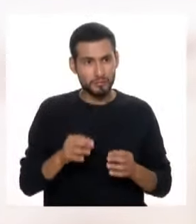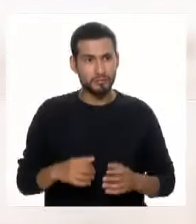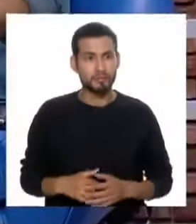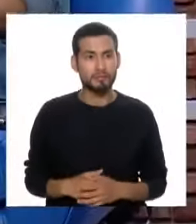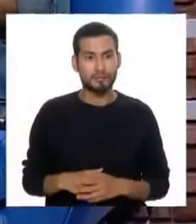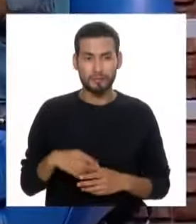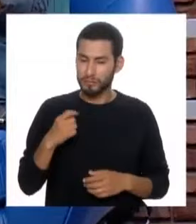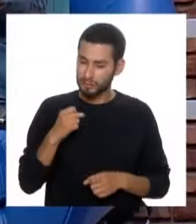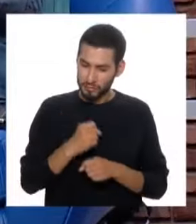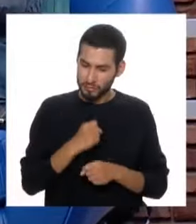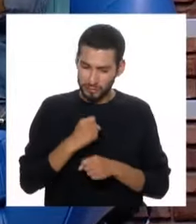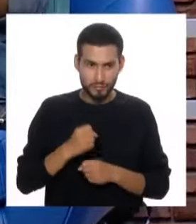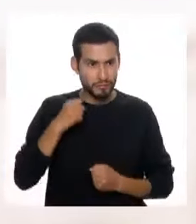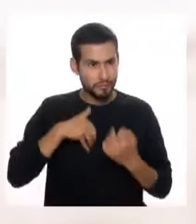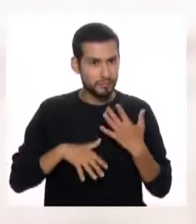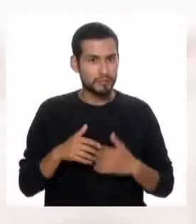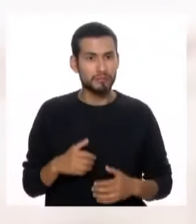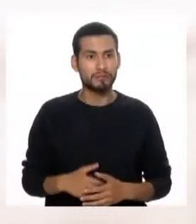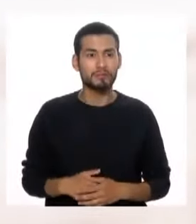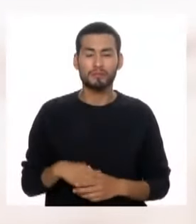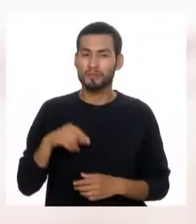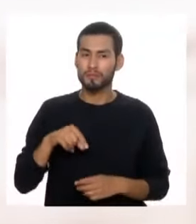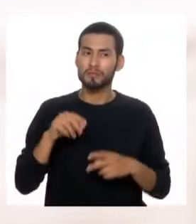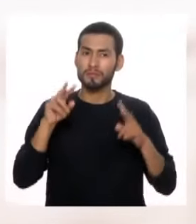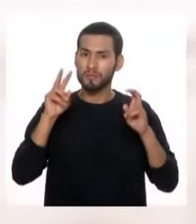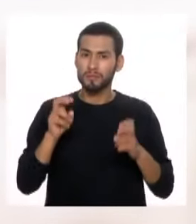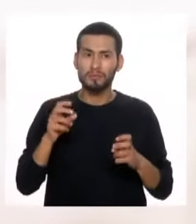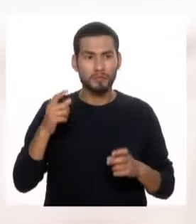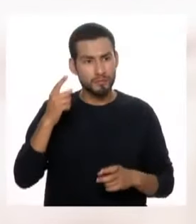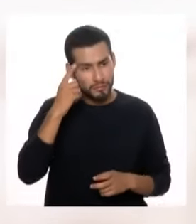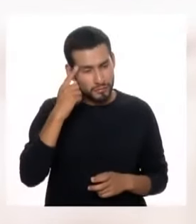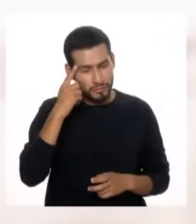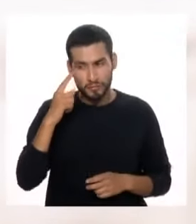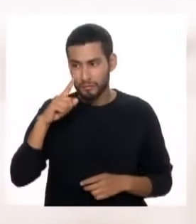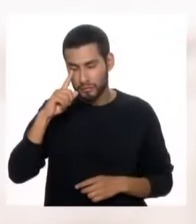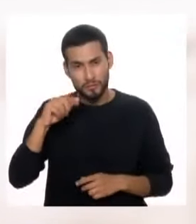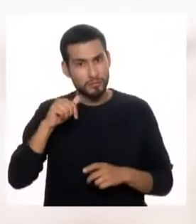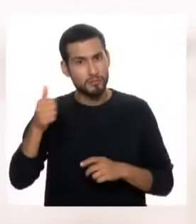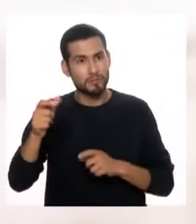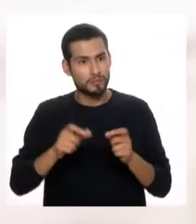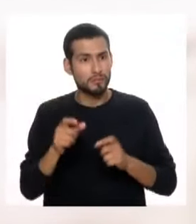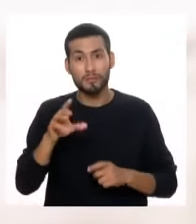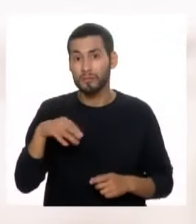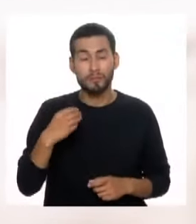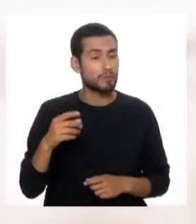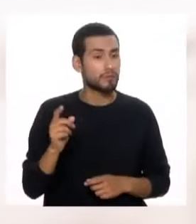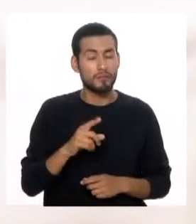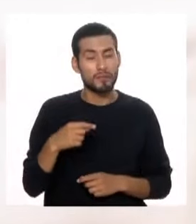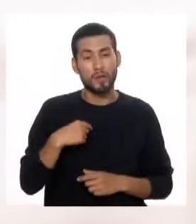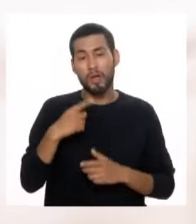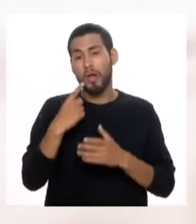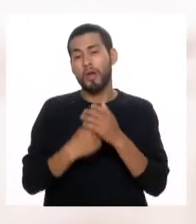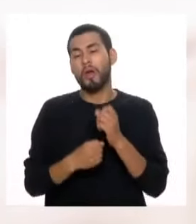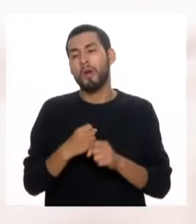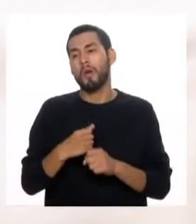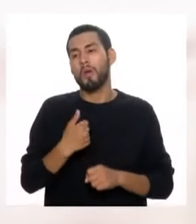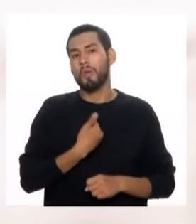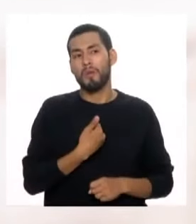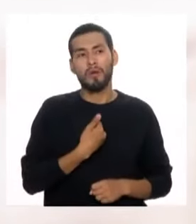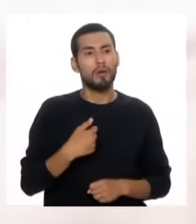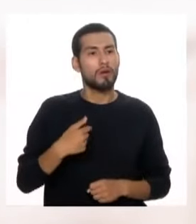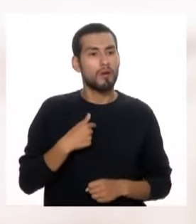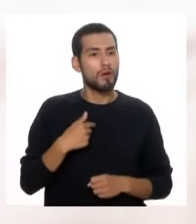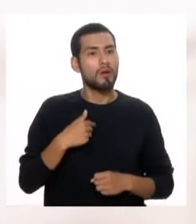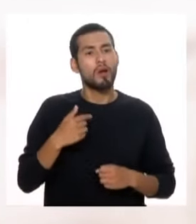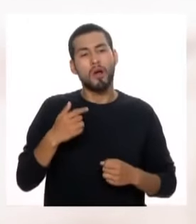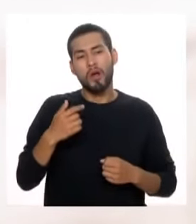están trabajando, ¿no? Por ejemplo, pero es un tema de pensar en los demás, porque no debemos confiarnos de la